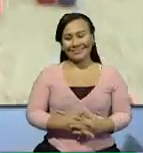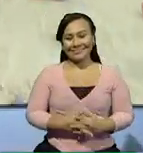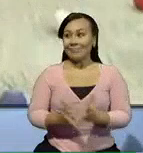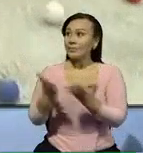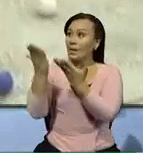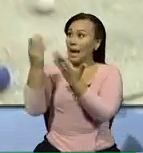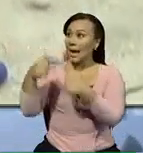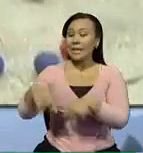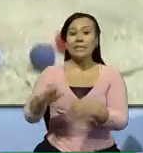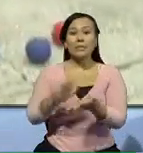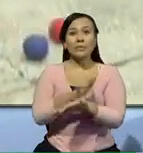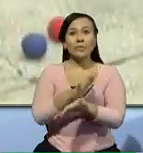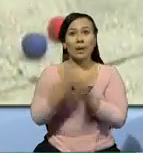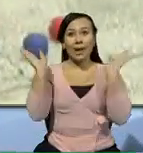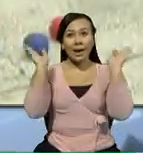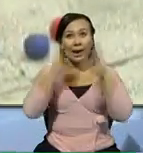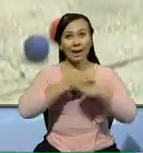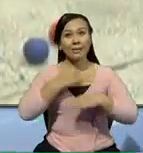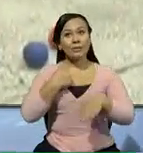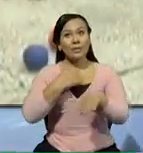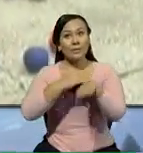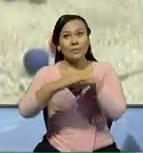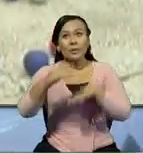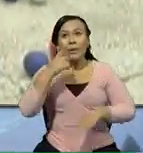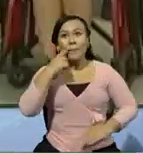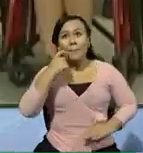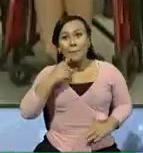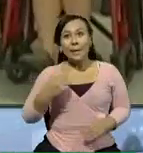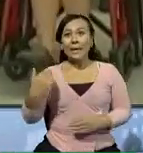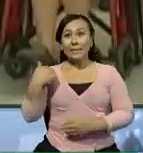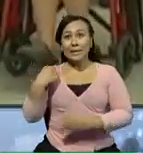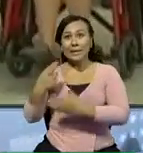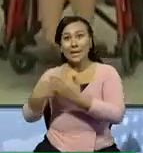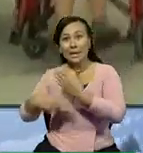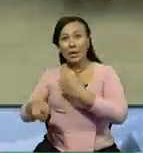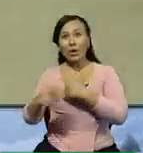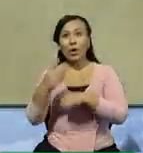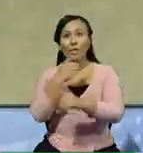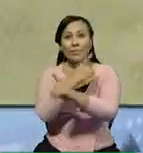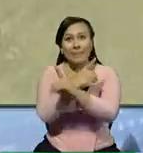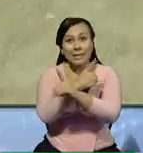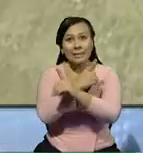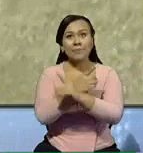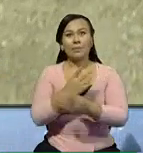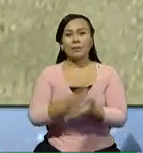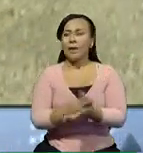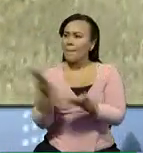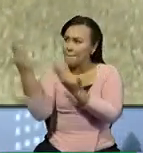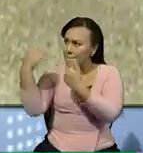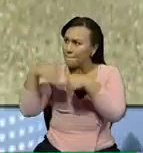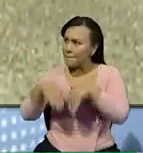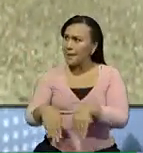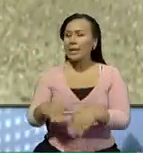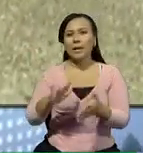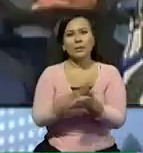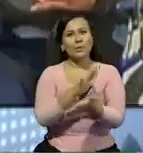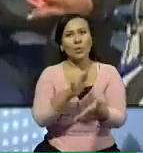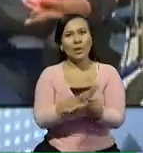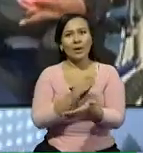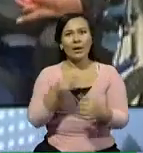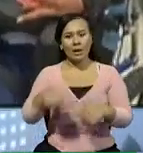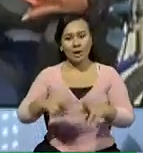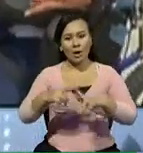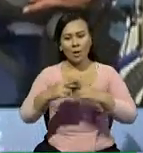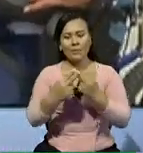Donde esta escuela es gratis, también hago un llamado que todos los padres que tengan chicos con discapacidad vengan aquí a la escuela de iniciación